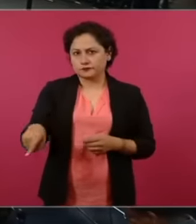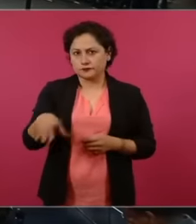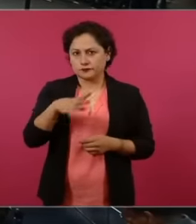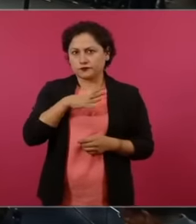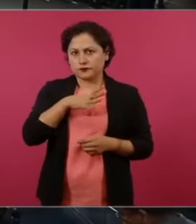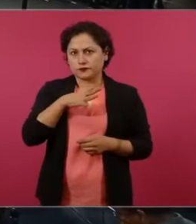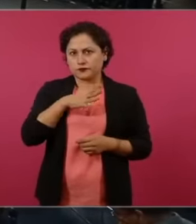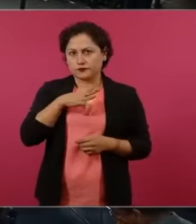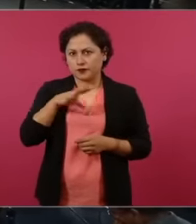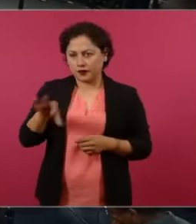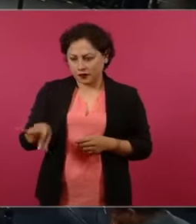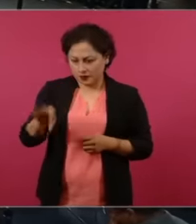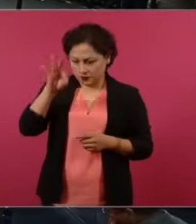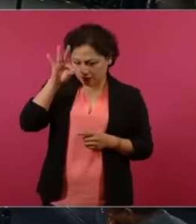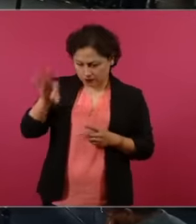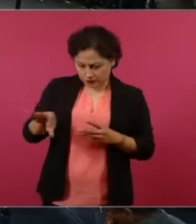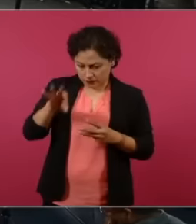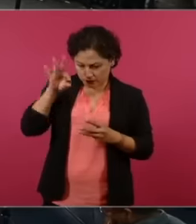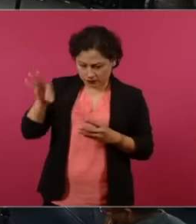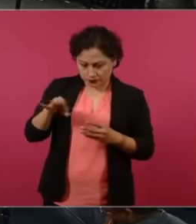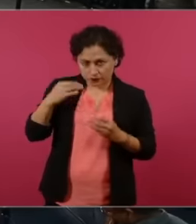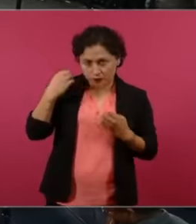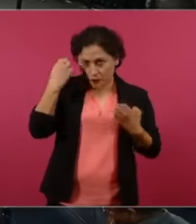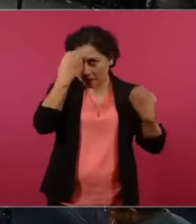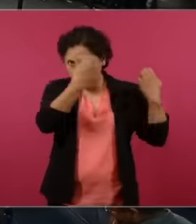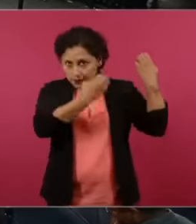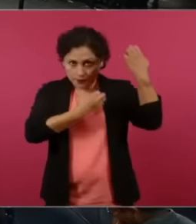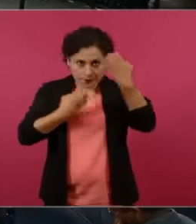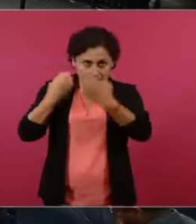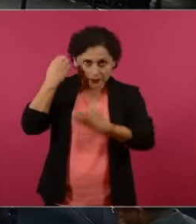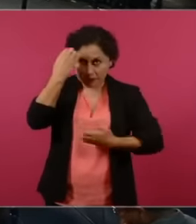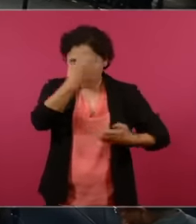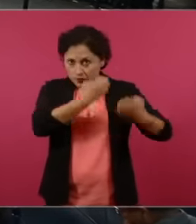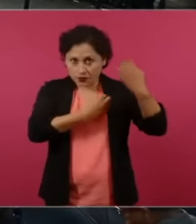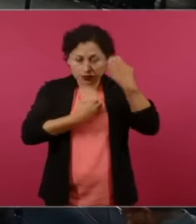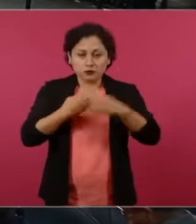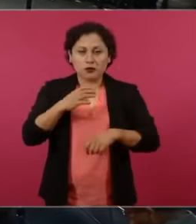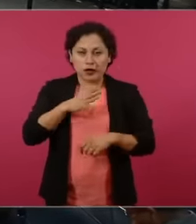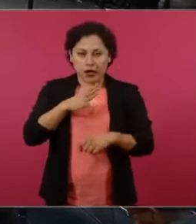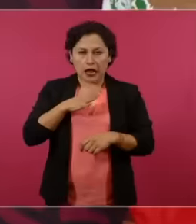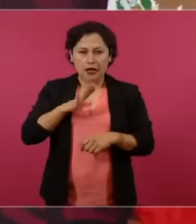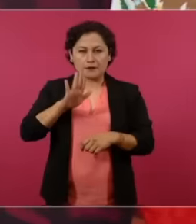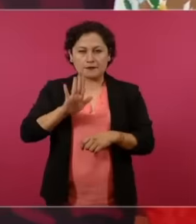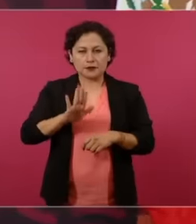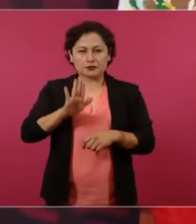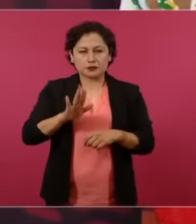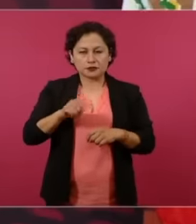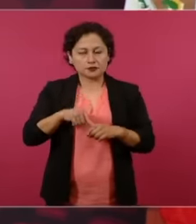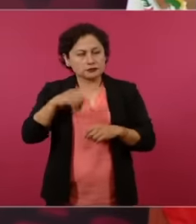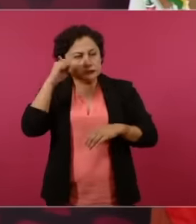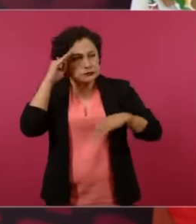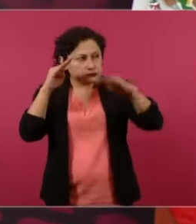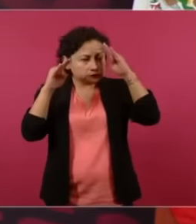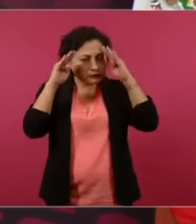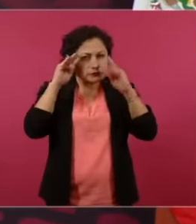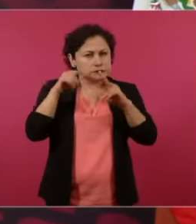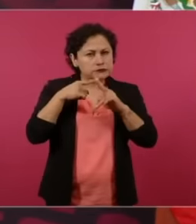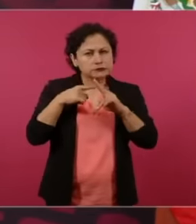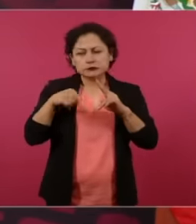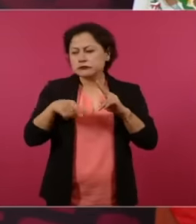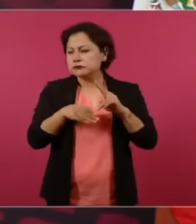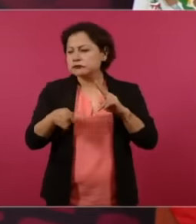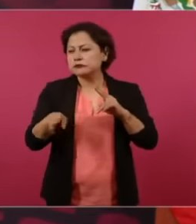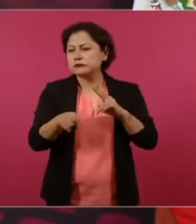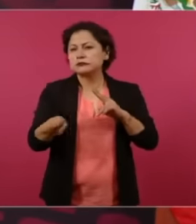los análisis de dónde pueden estar los cuerpos, Pero estamos